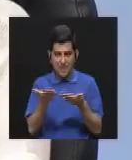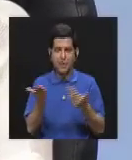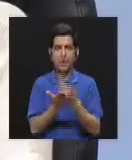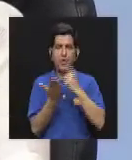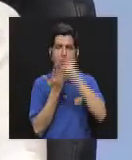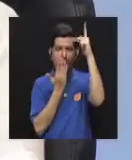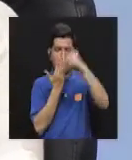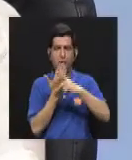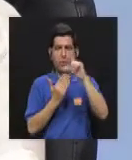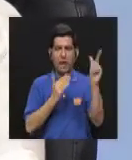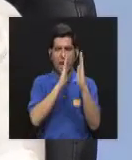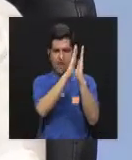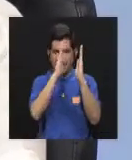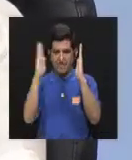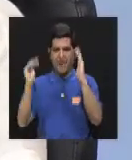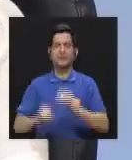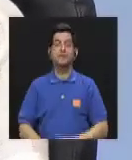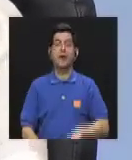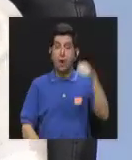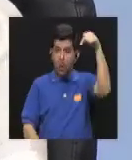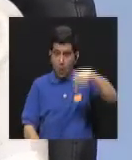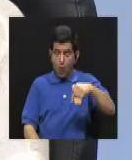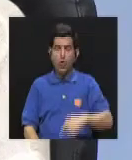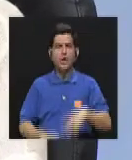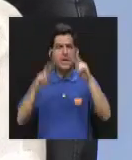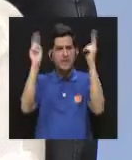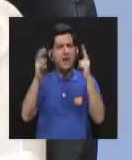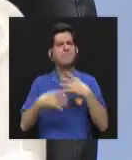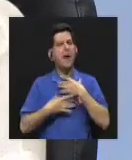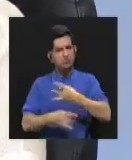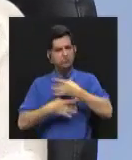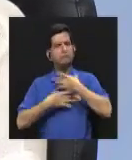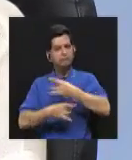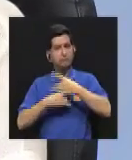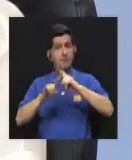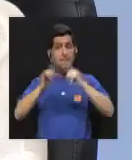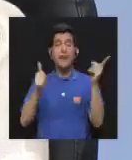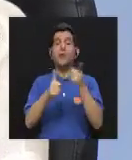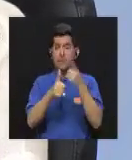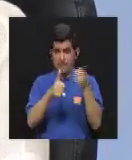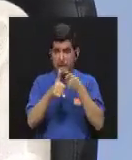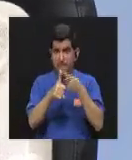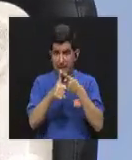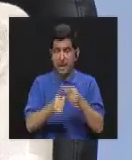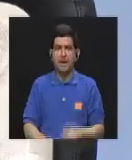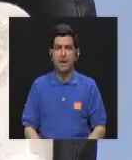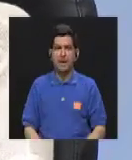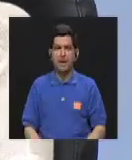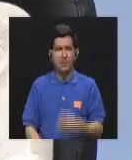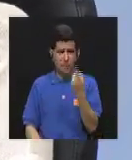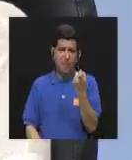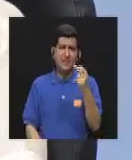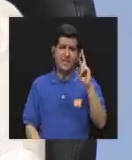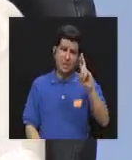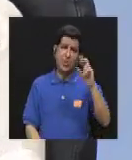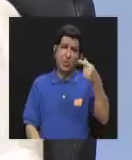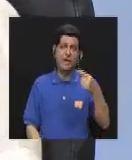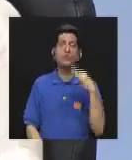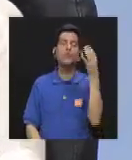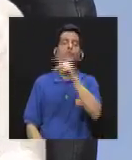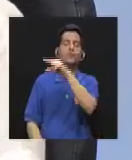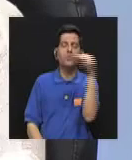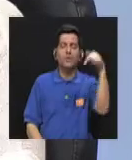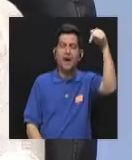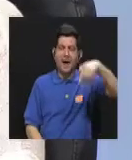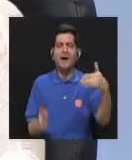Bienvenidos a una edición más de Lunes de Cinemateca. Hoy con un tema muy interesante, pero primero que nada, no extrañen a Roberto García, que la